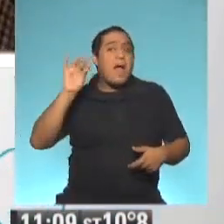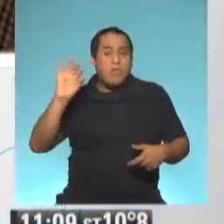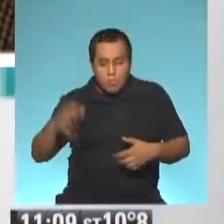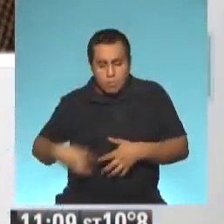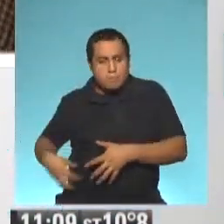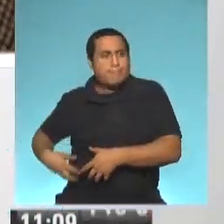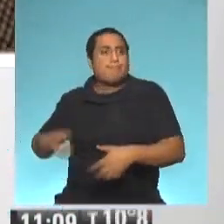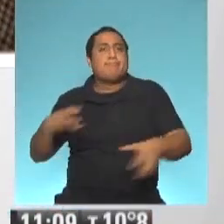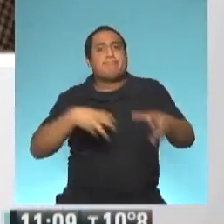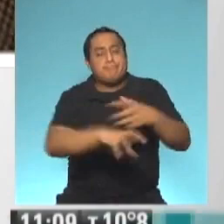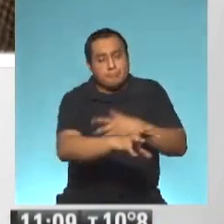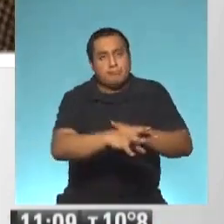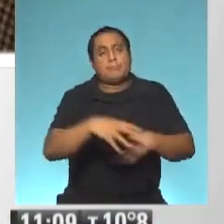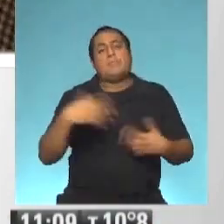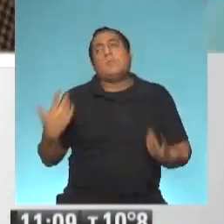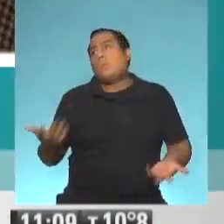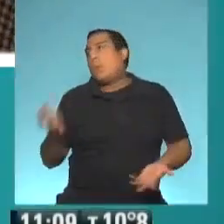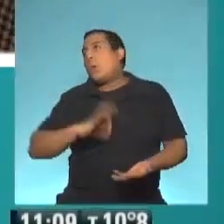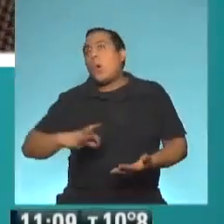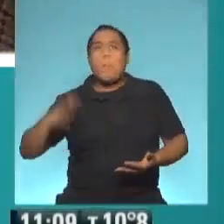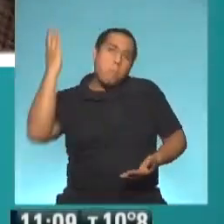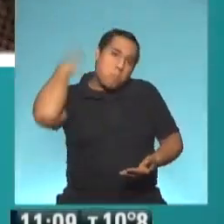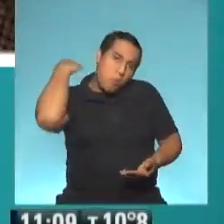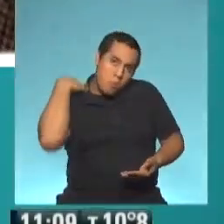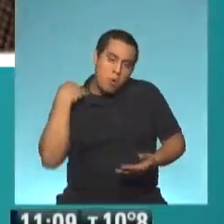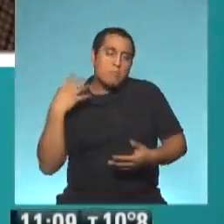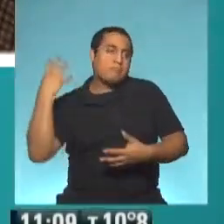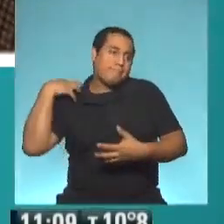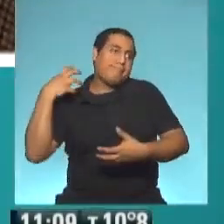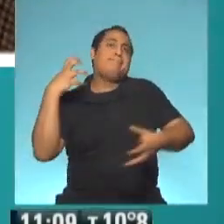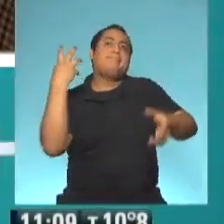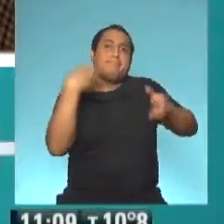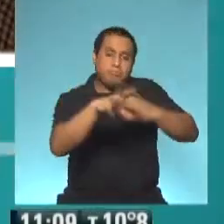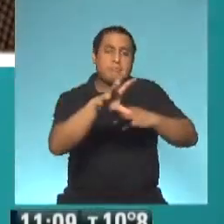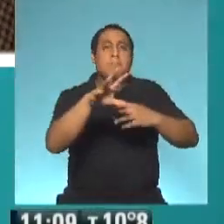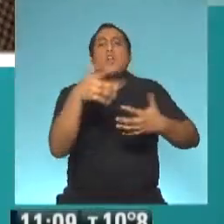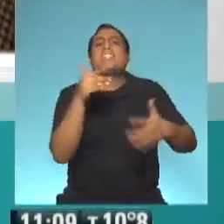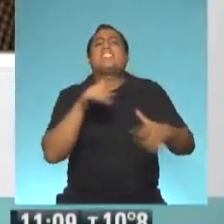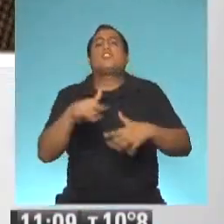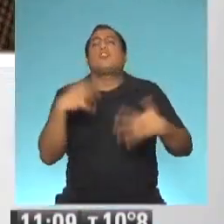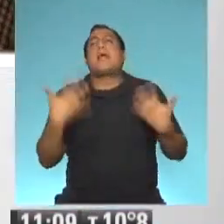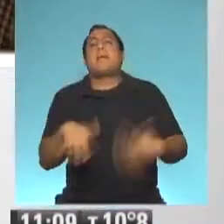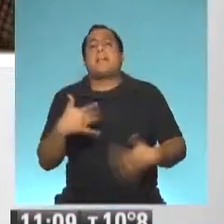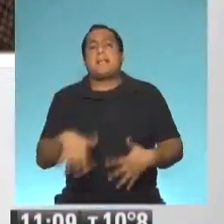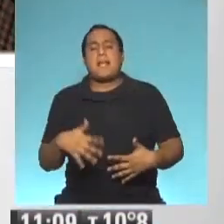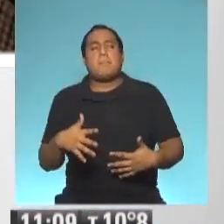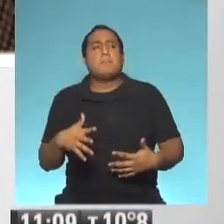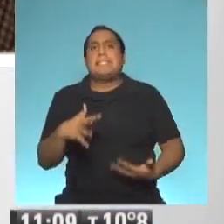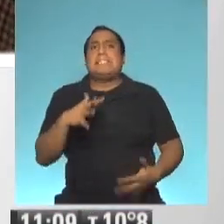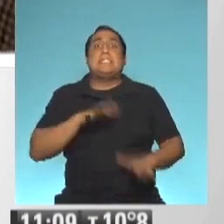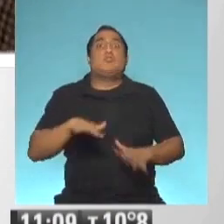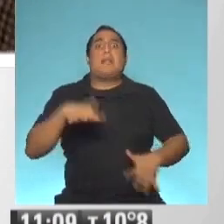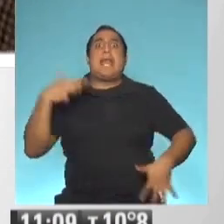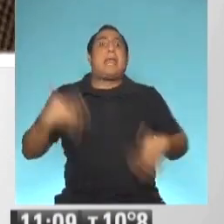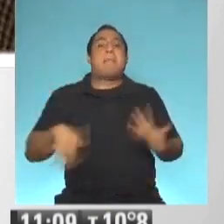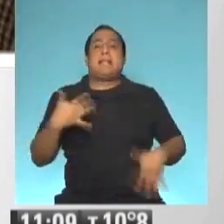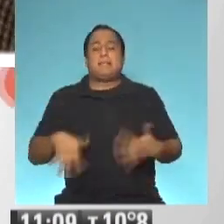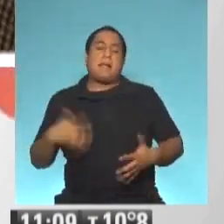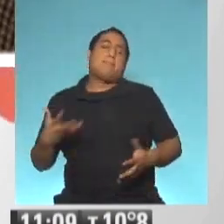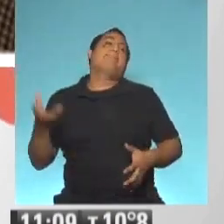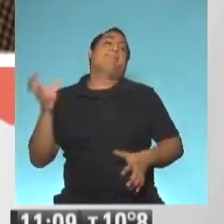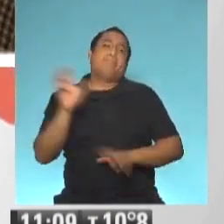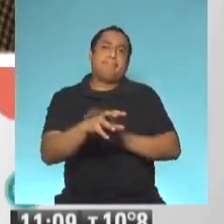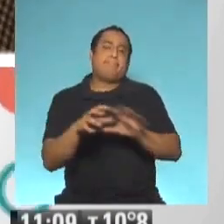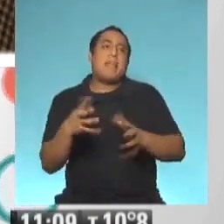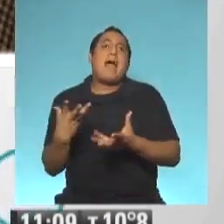de un trasplante pulmonar en situación de emergencia. Todas esas son situaciones límites donde se está jugando la